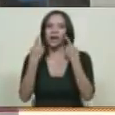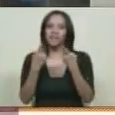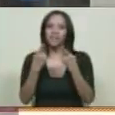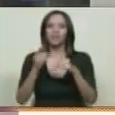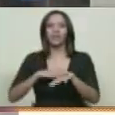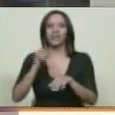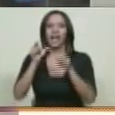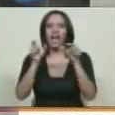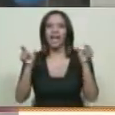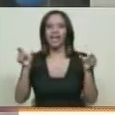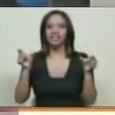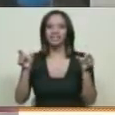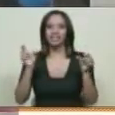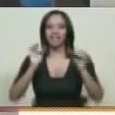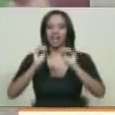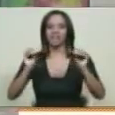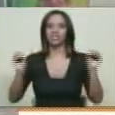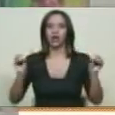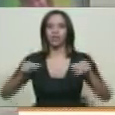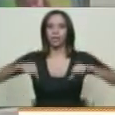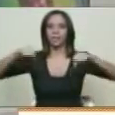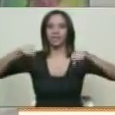denunciando tanto esta cadena de